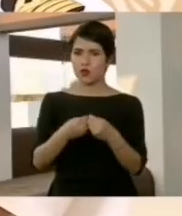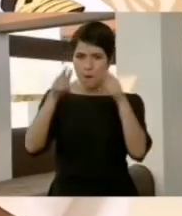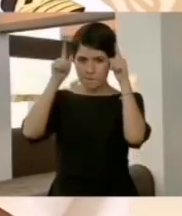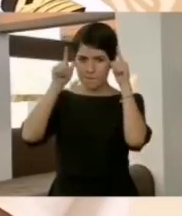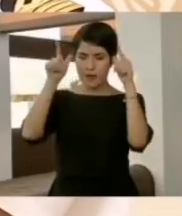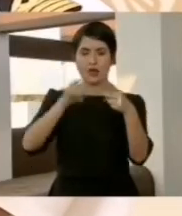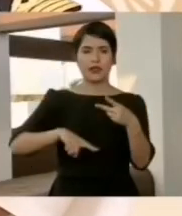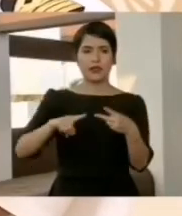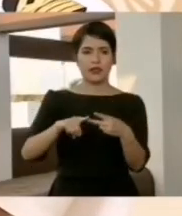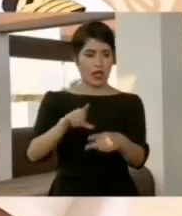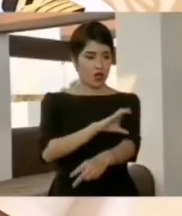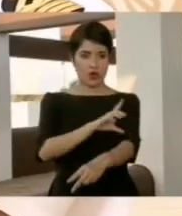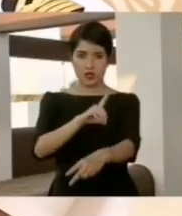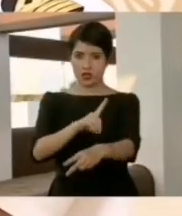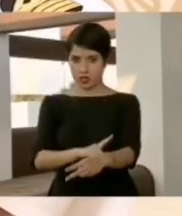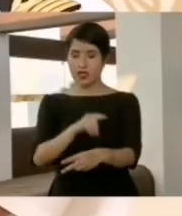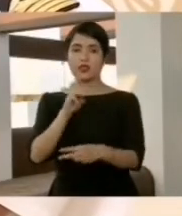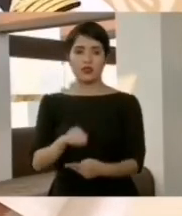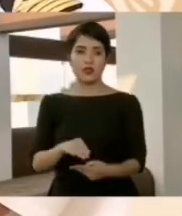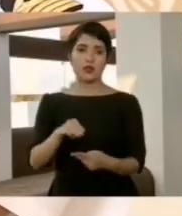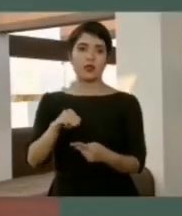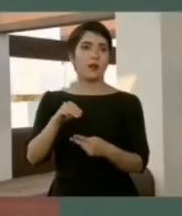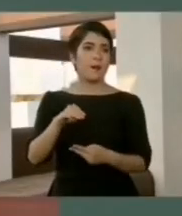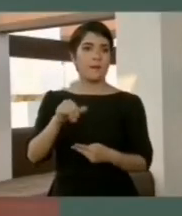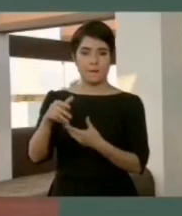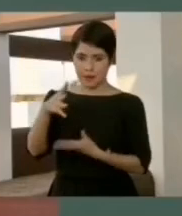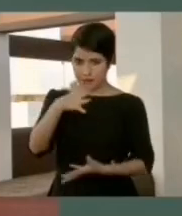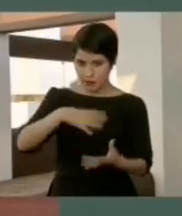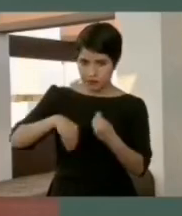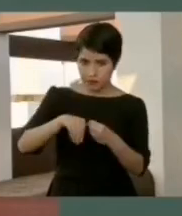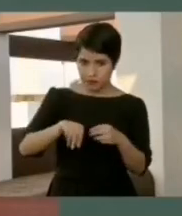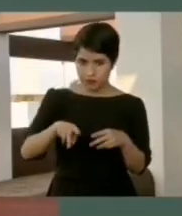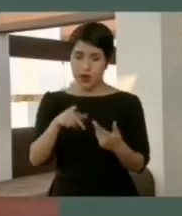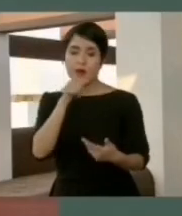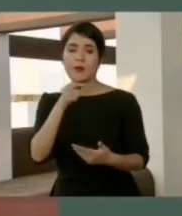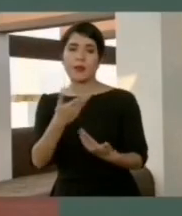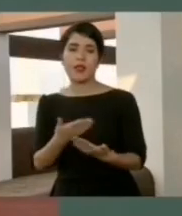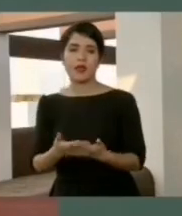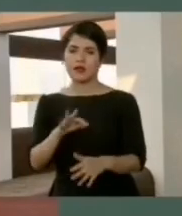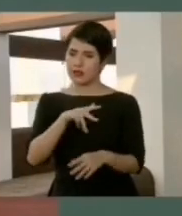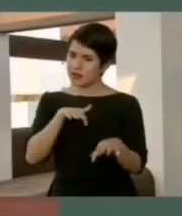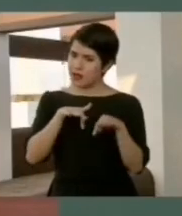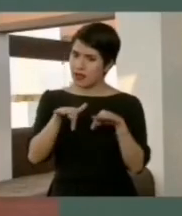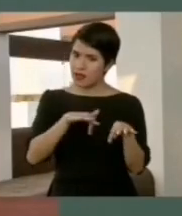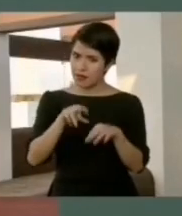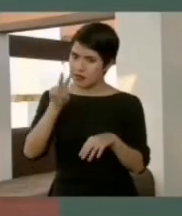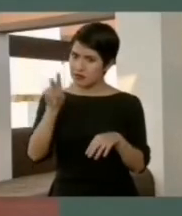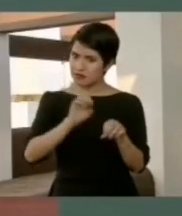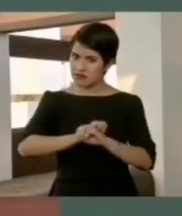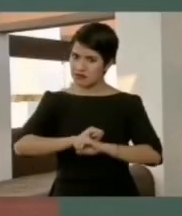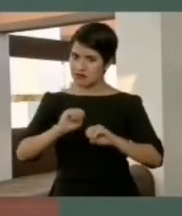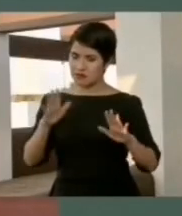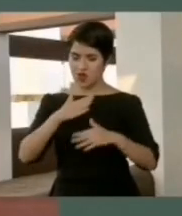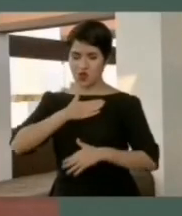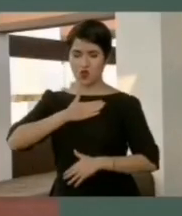Coordinación General de Puertos y Marina Mercante a mi cargo trabajará con honestidad, transparencia, legalidad y